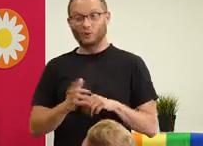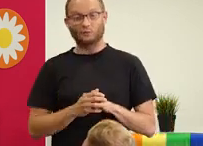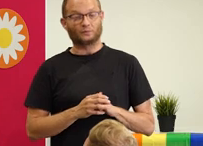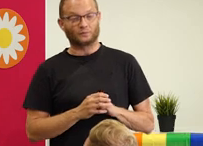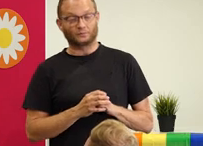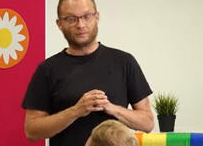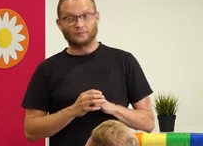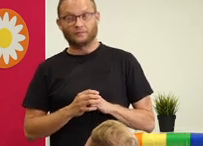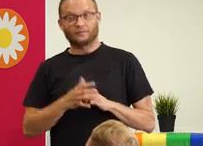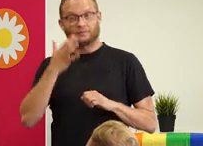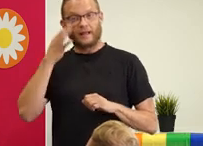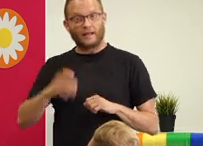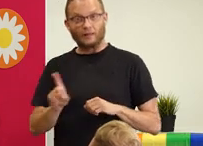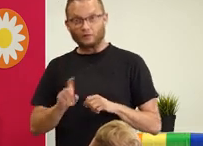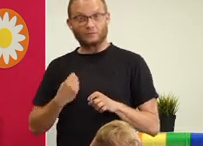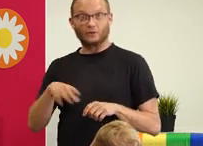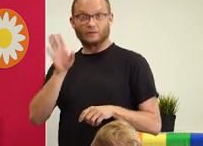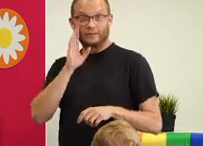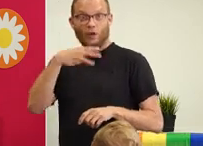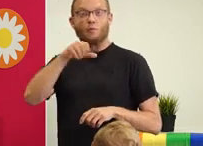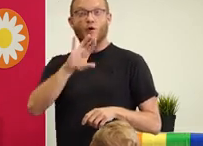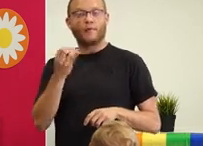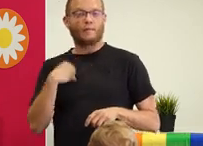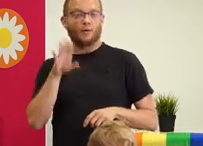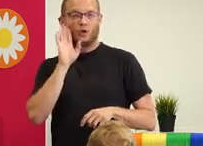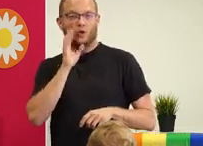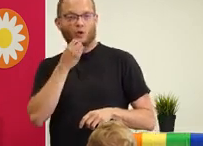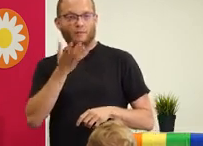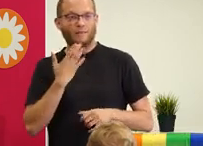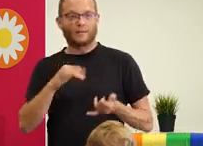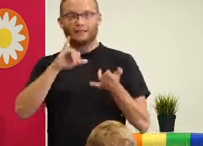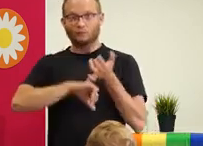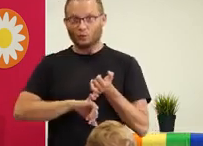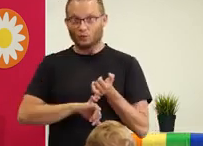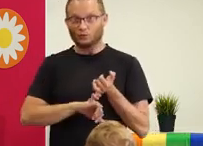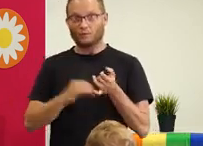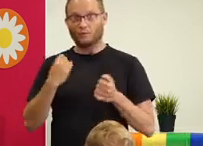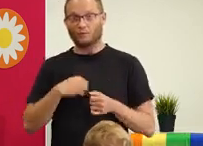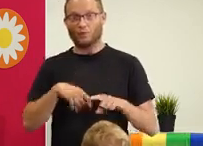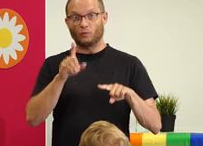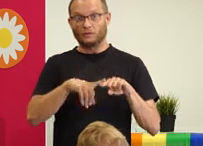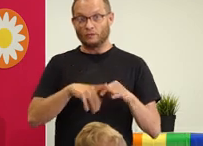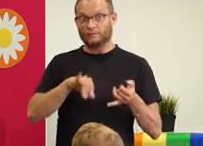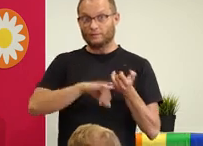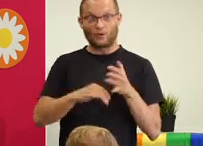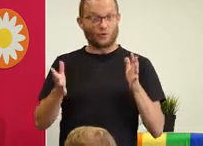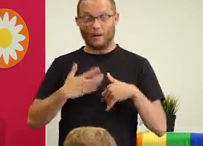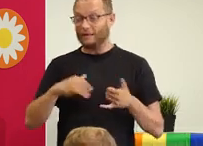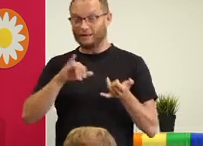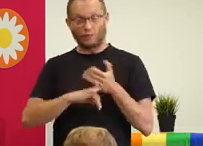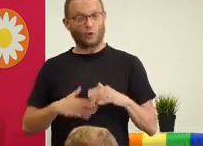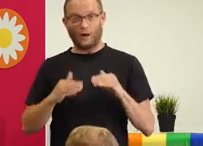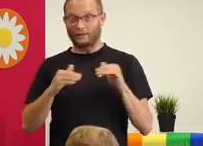realidad, como han comentado Murad, el matrimonio de homosexual, o sea, no hay